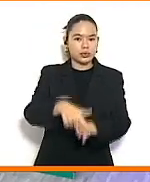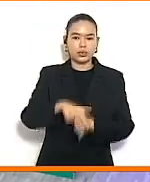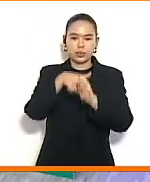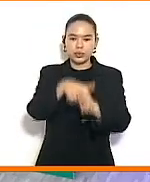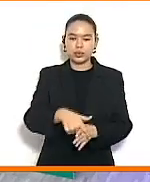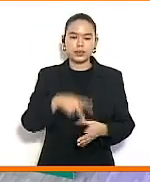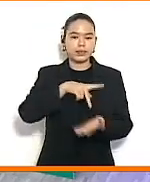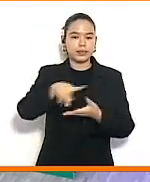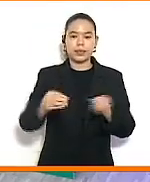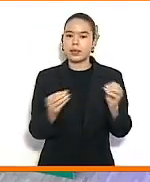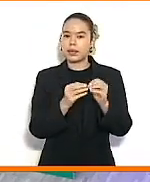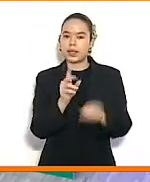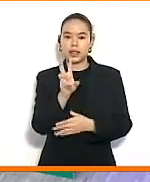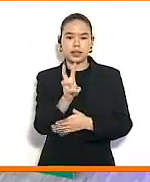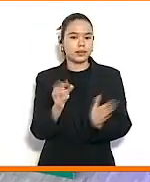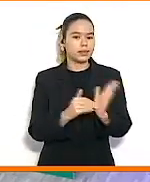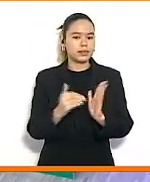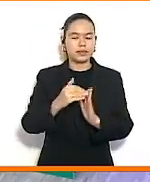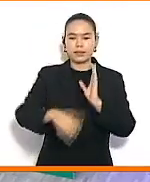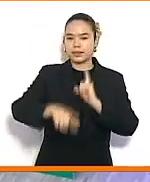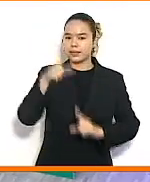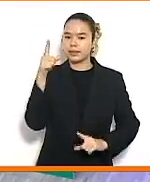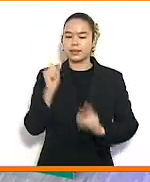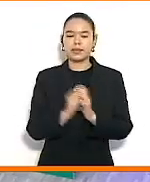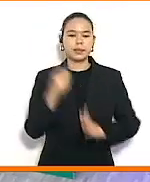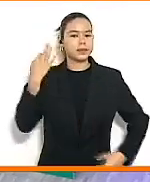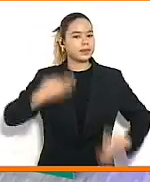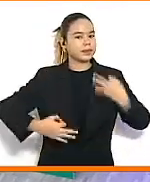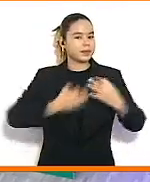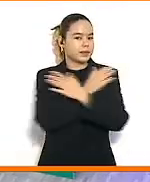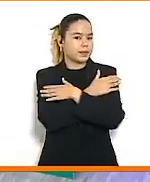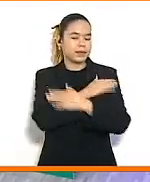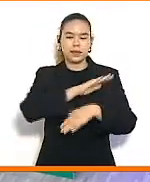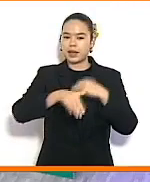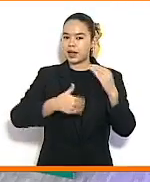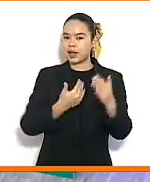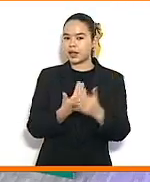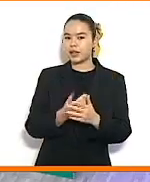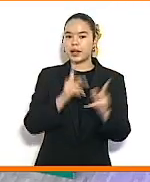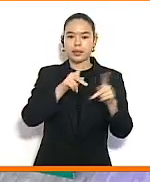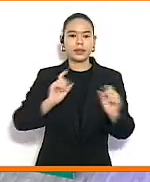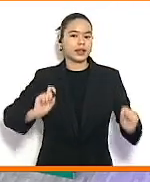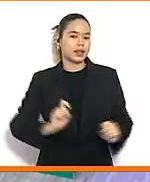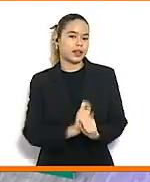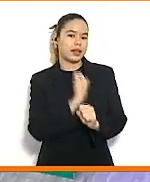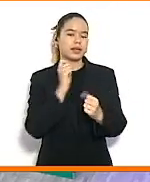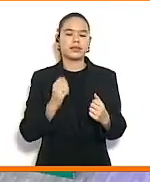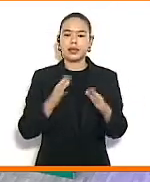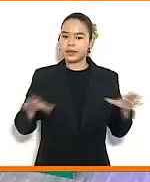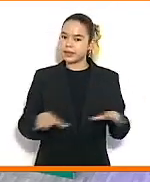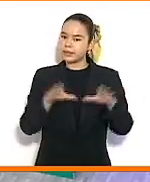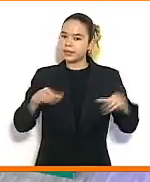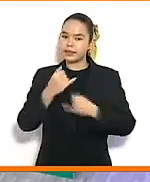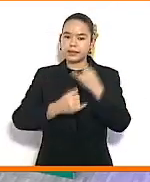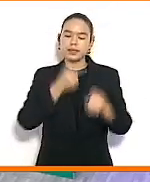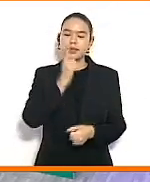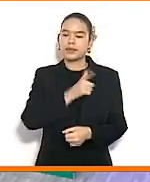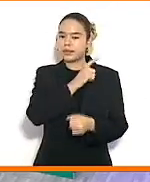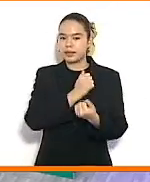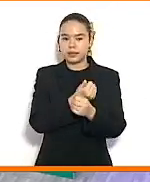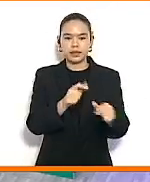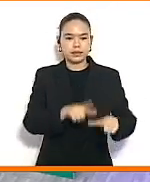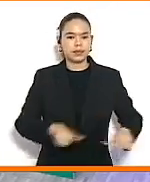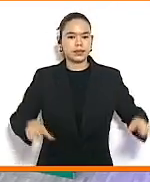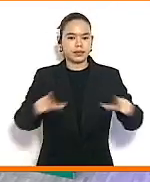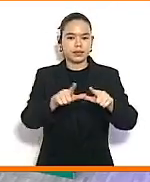se pagaron más de 6 millones de lempira. Felicidades a todos esos ganadores y a jugar se ha dicho con Loto, donde quiera